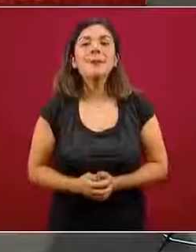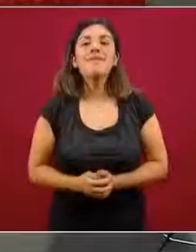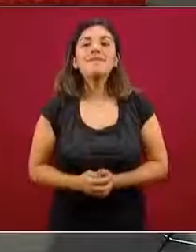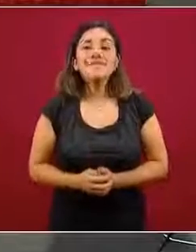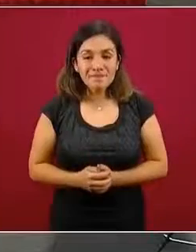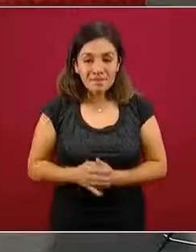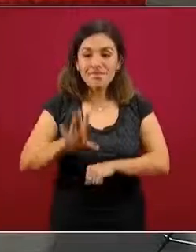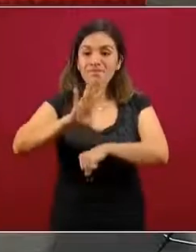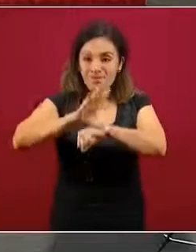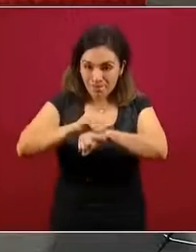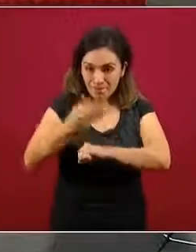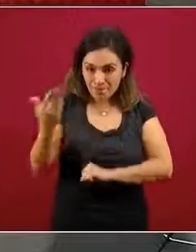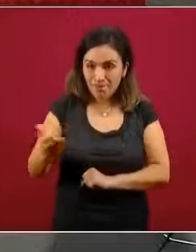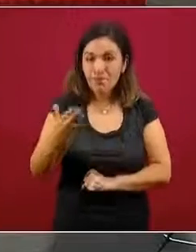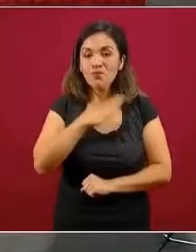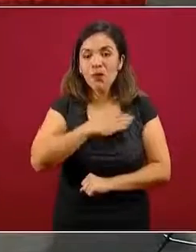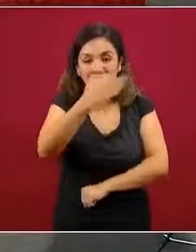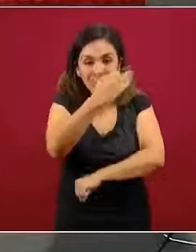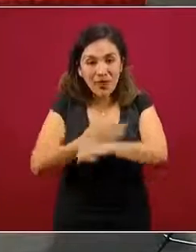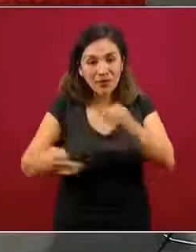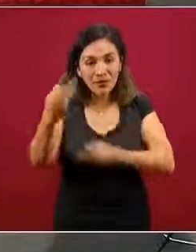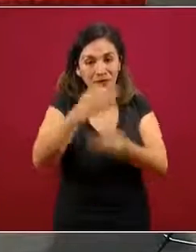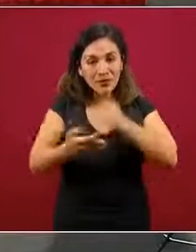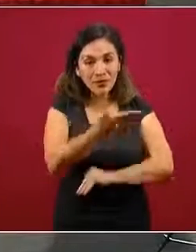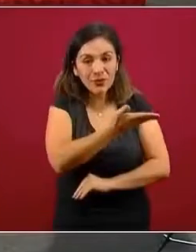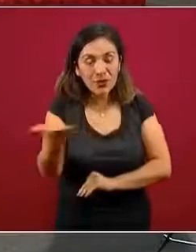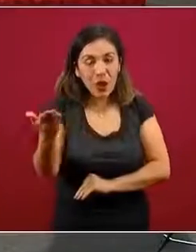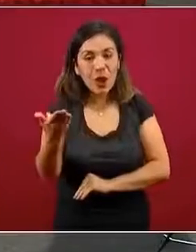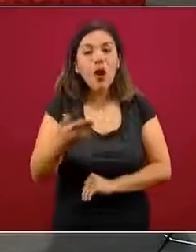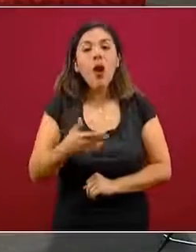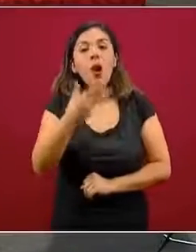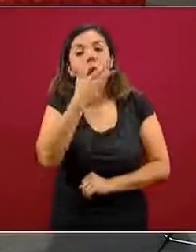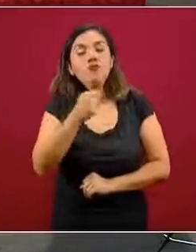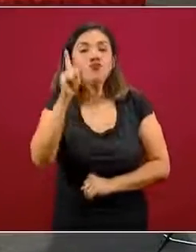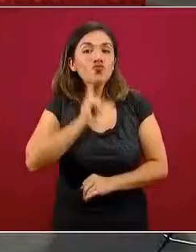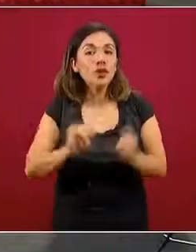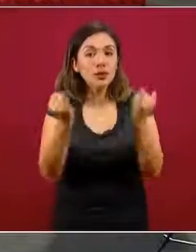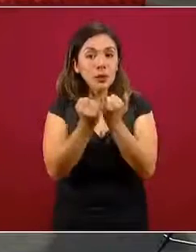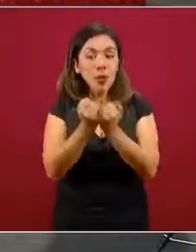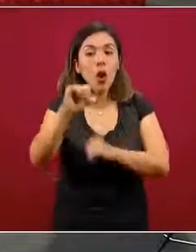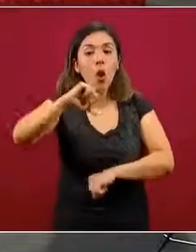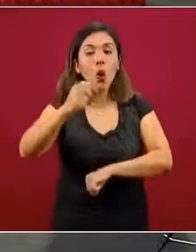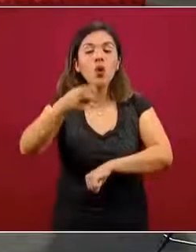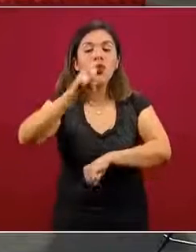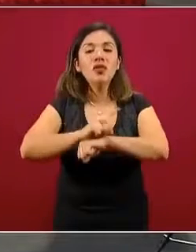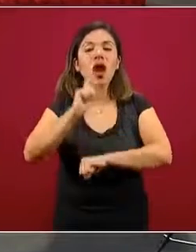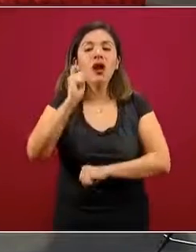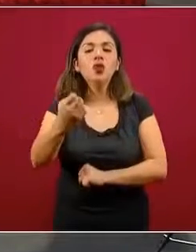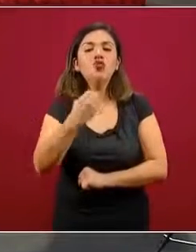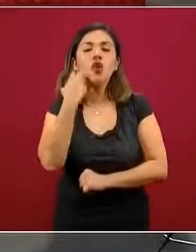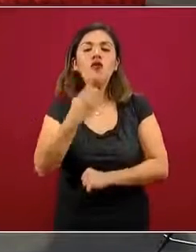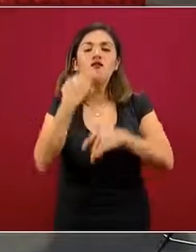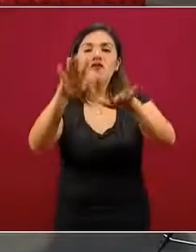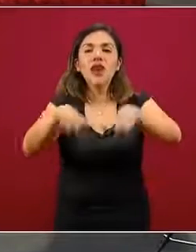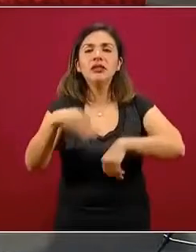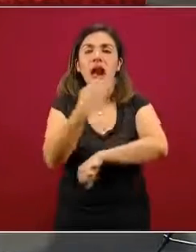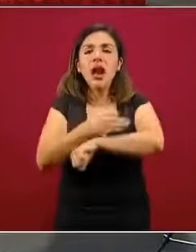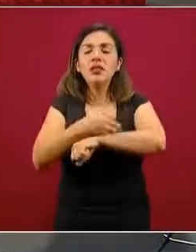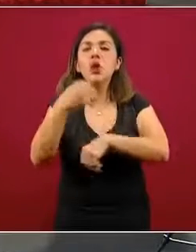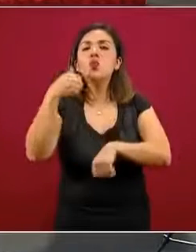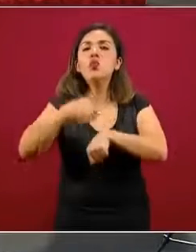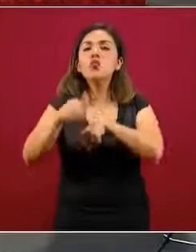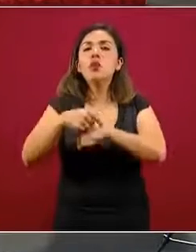Con su permiso, señor subsecretario, muy buenas tardes con todas y con todos. Estamos en nuestra conferencia vespertina